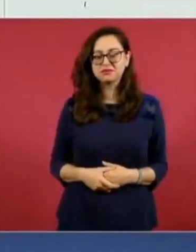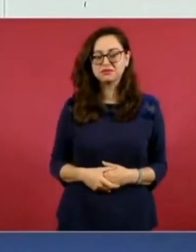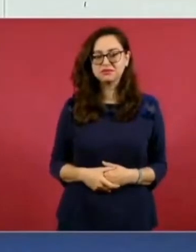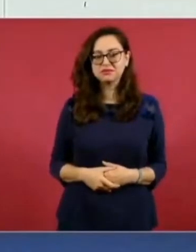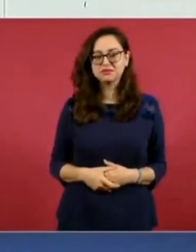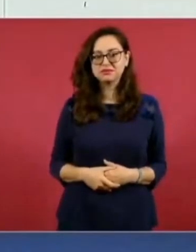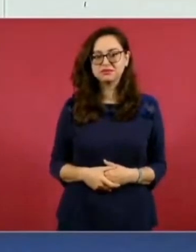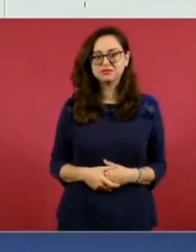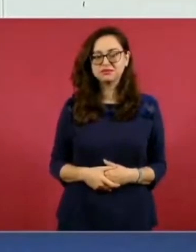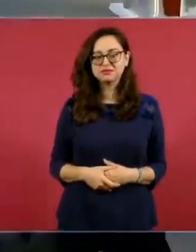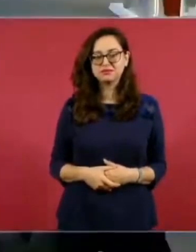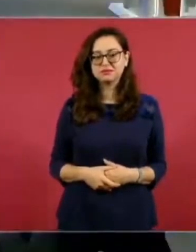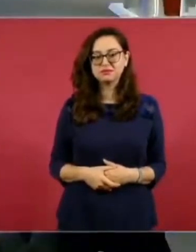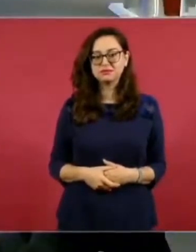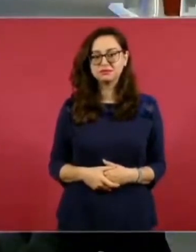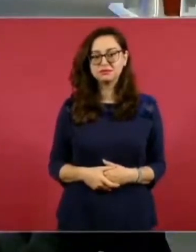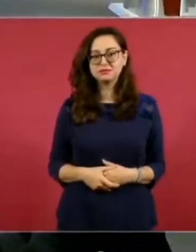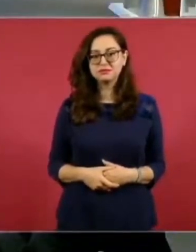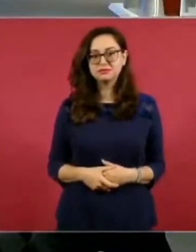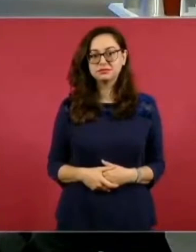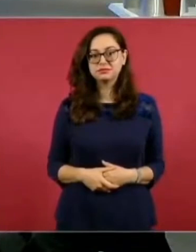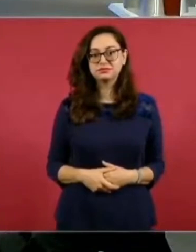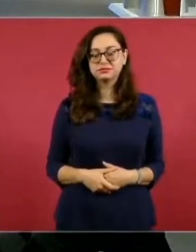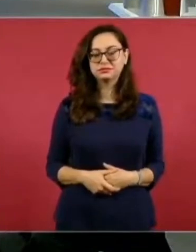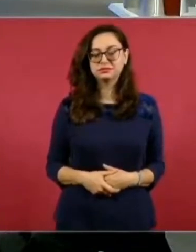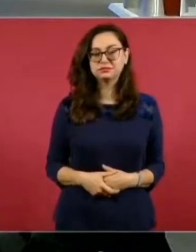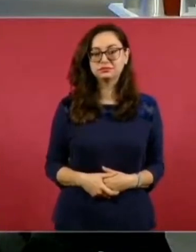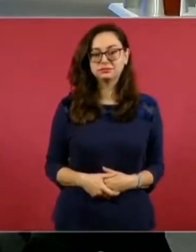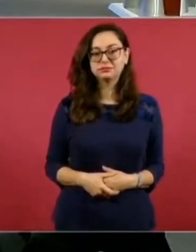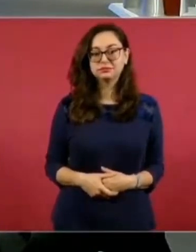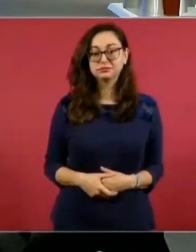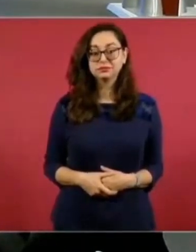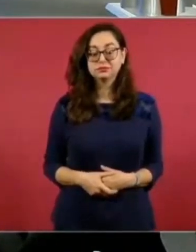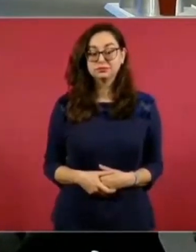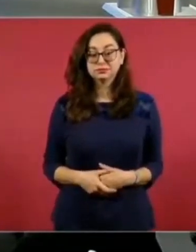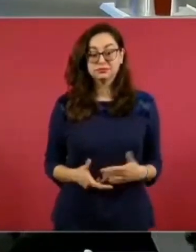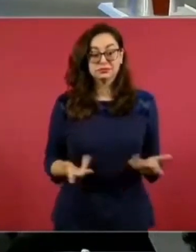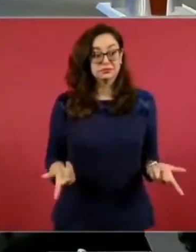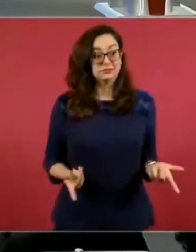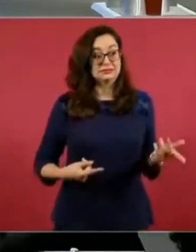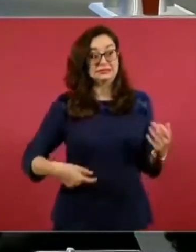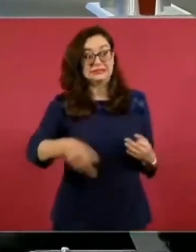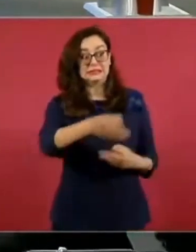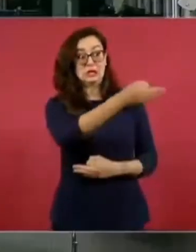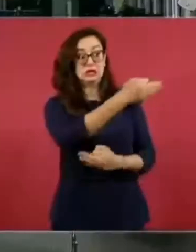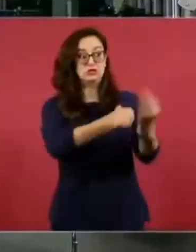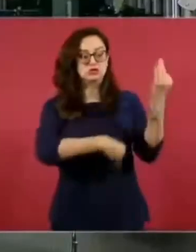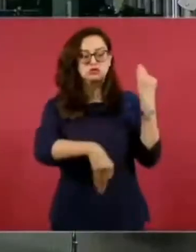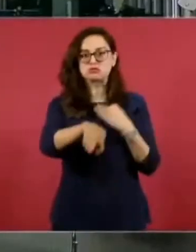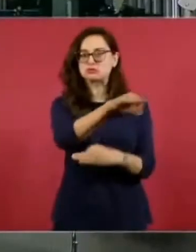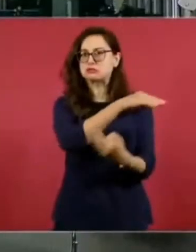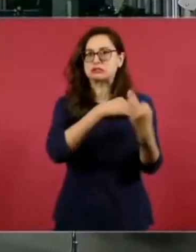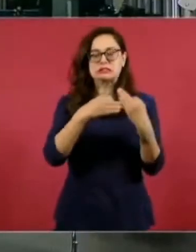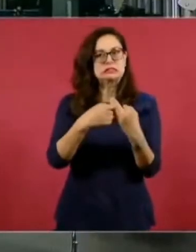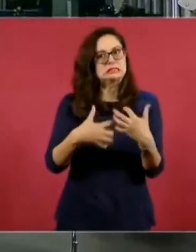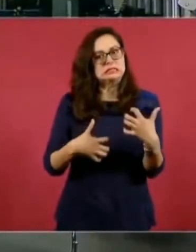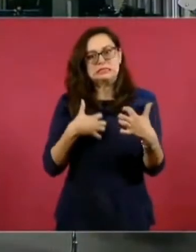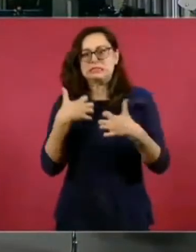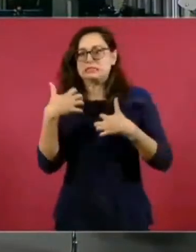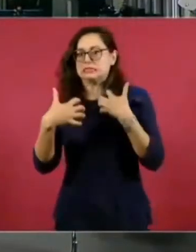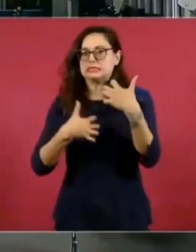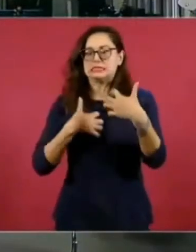Y hay toda una lanzada con esto